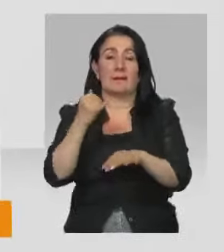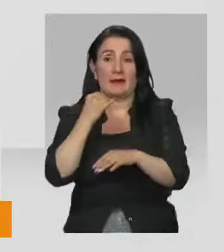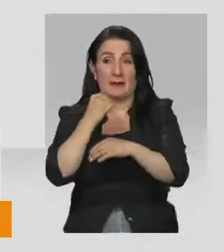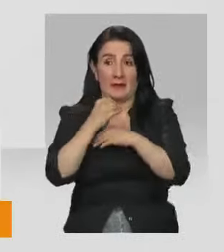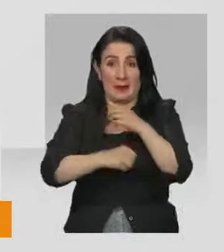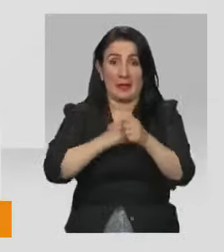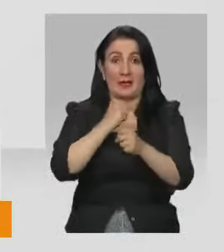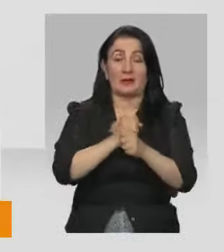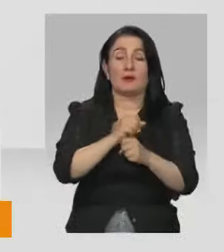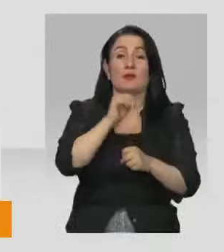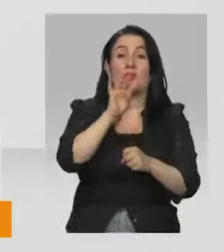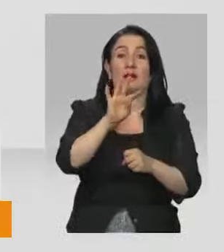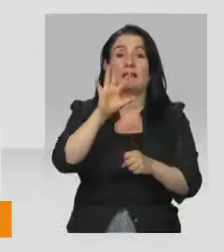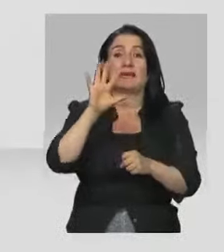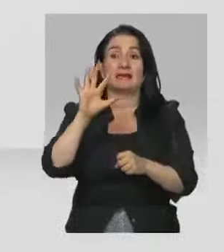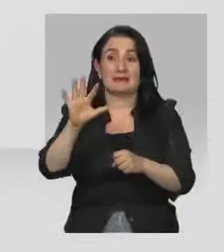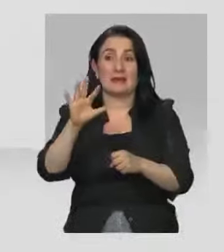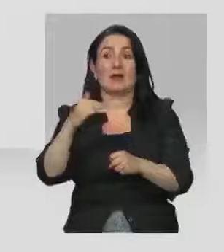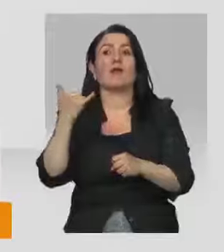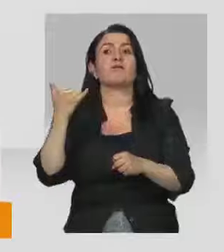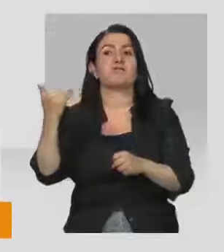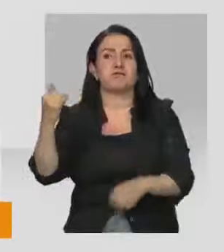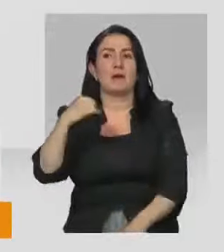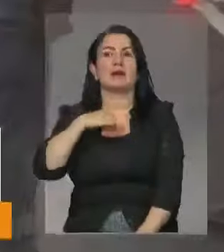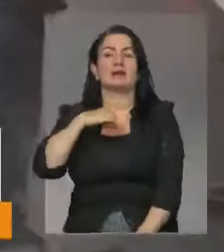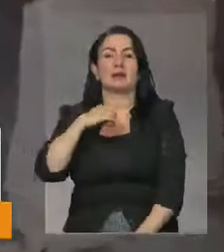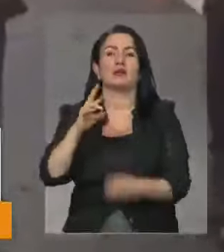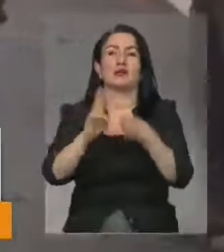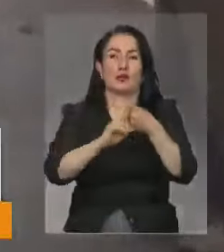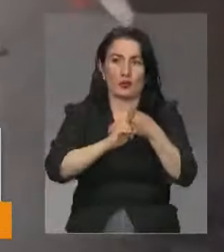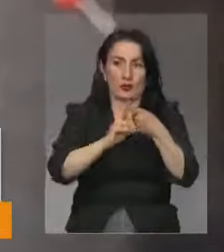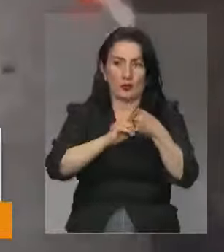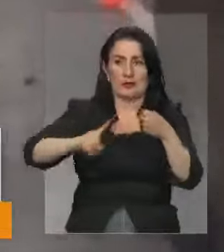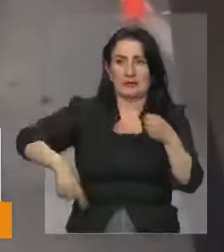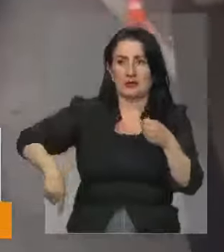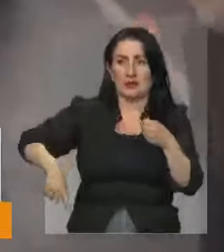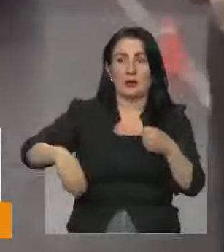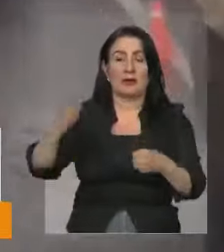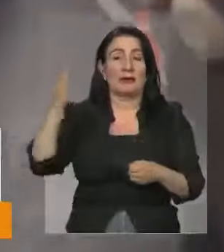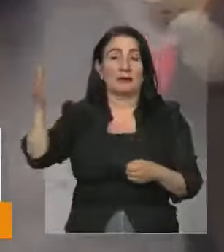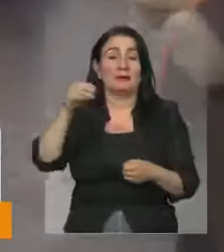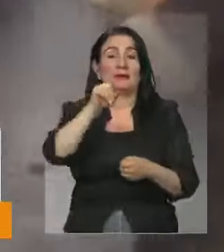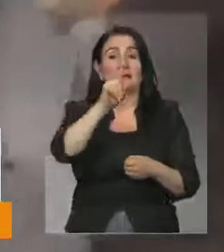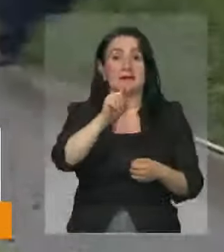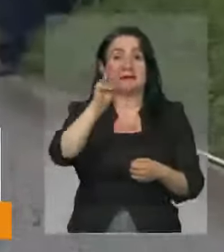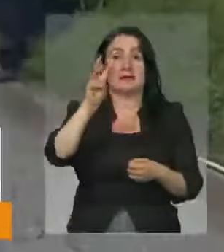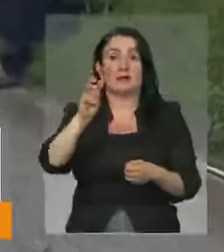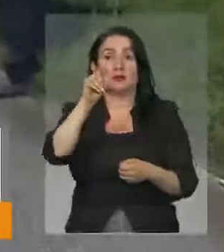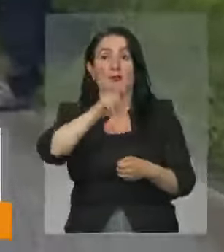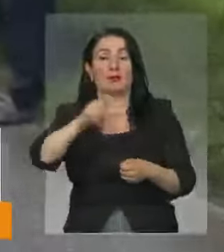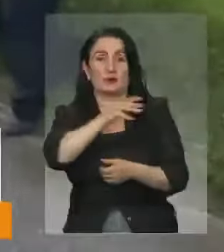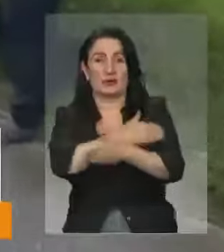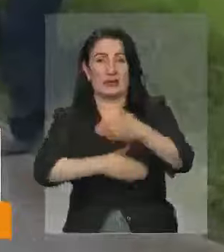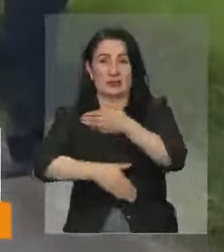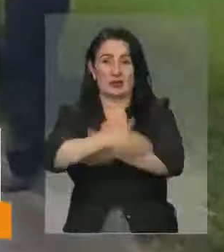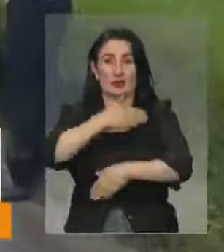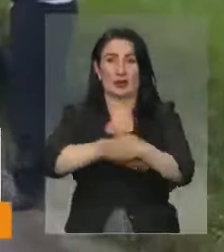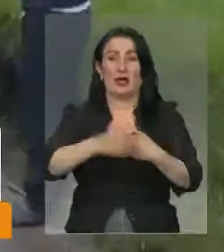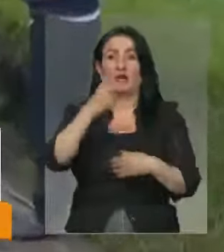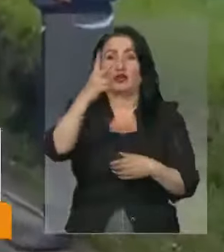45 accidentes de tránsito donde han estado involucradas rutas escolares, que han dejado 68 personas lesionadas y